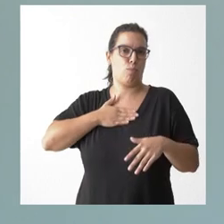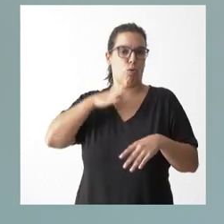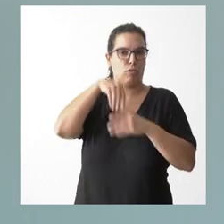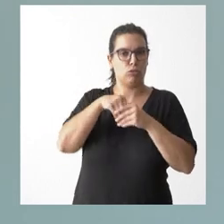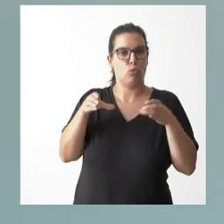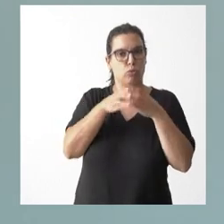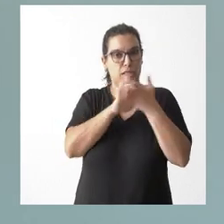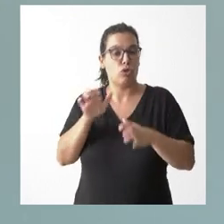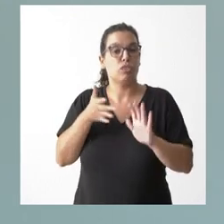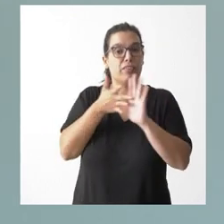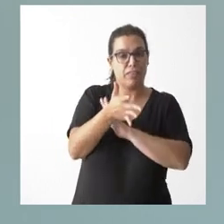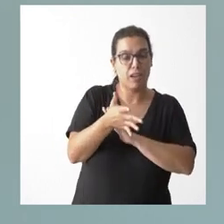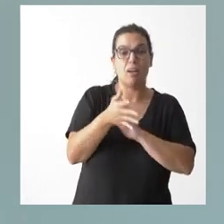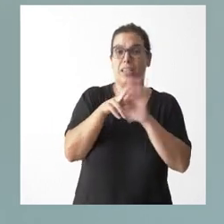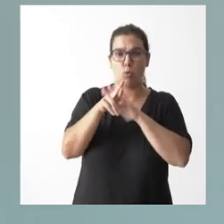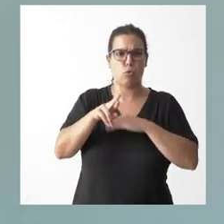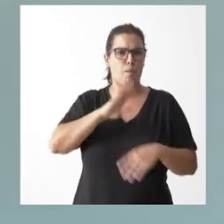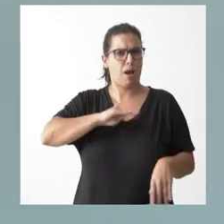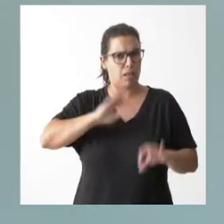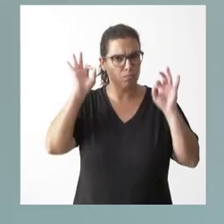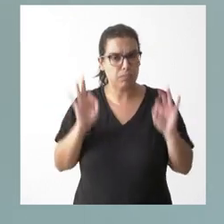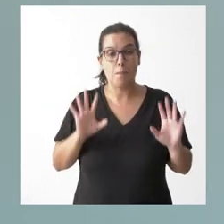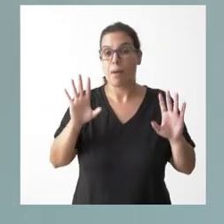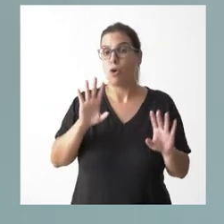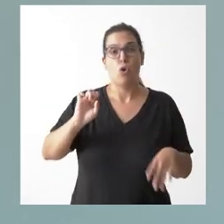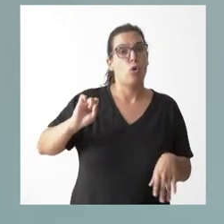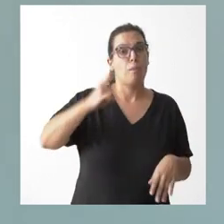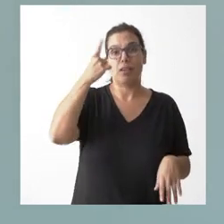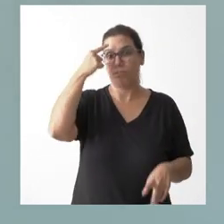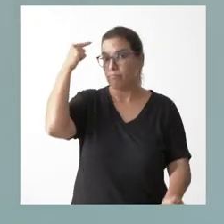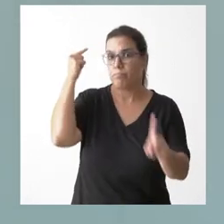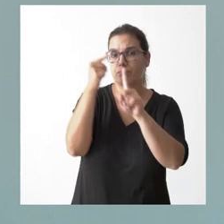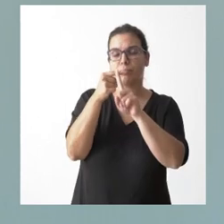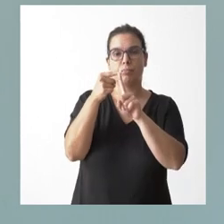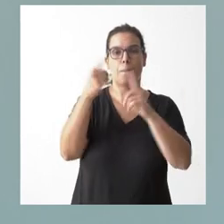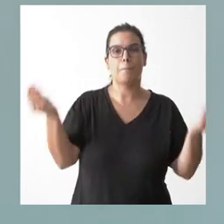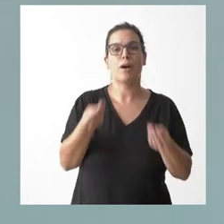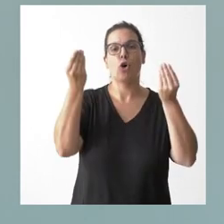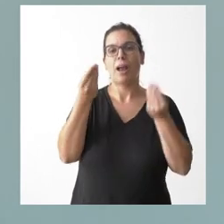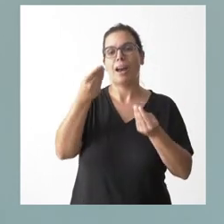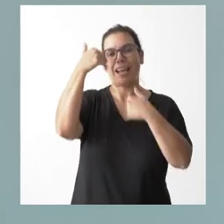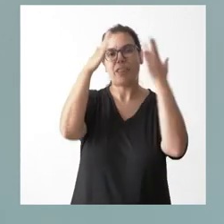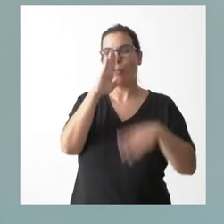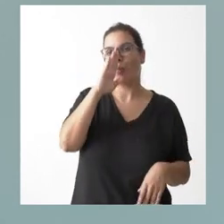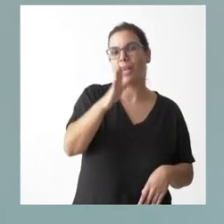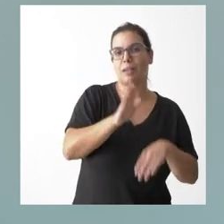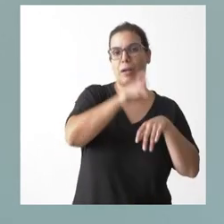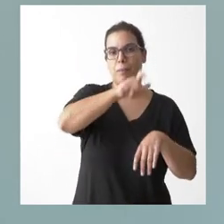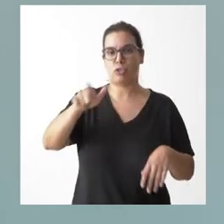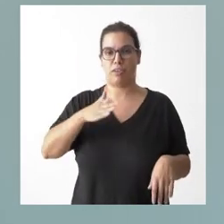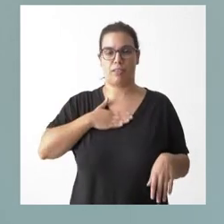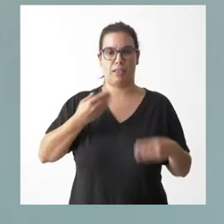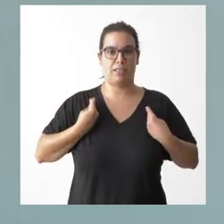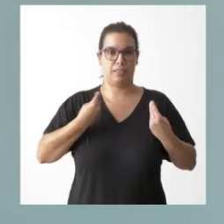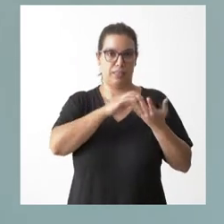de recursos, pero que se concentran básicamente en mejorar la prestación del servicio directo que damos a las personas de Castilla y León. Como pone de manifiesto, que